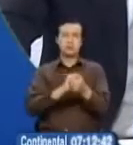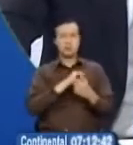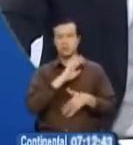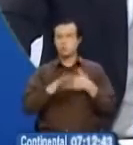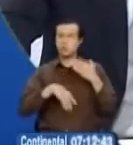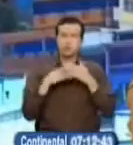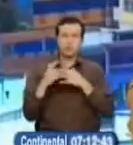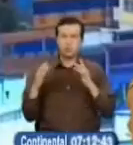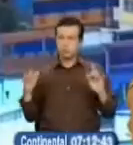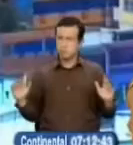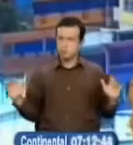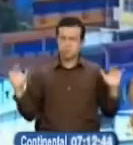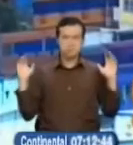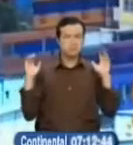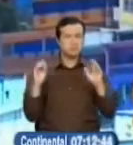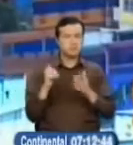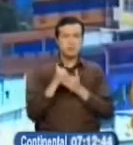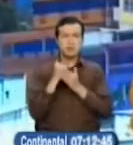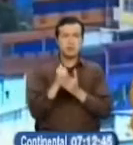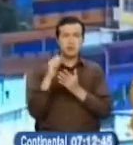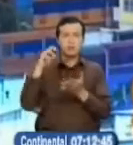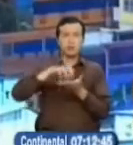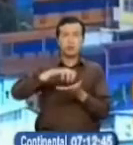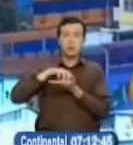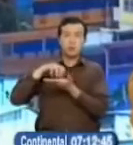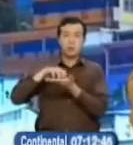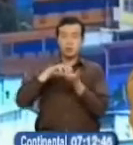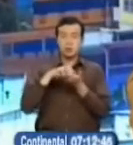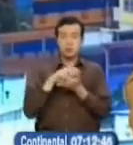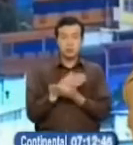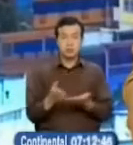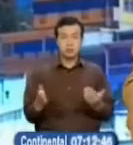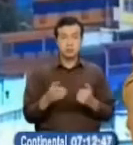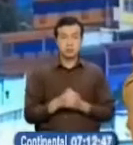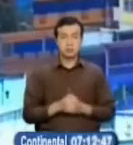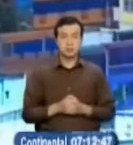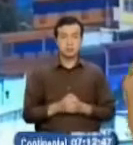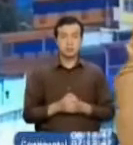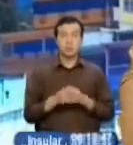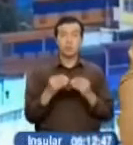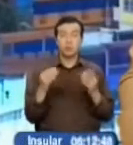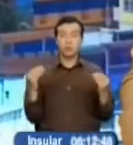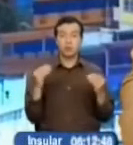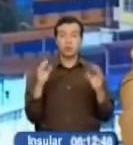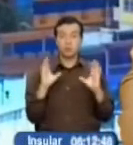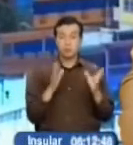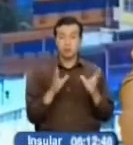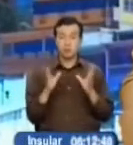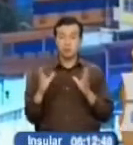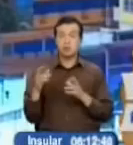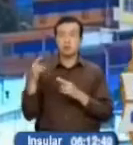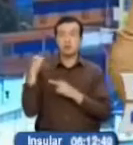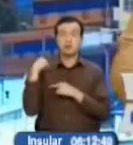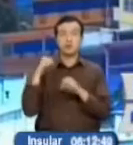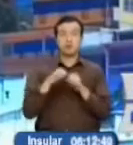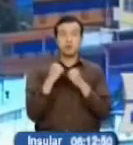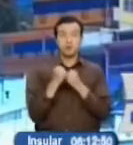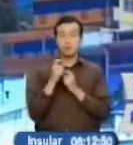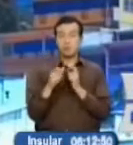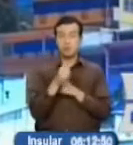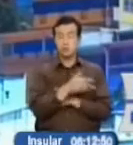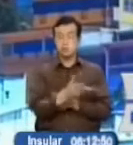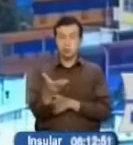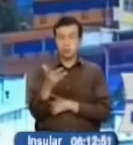volcamos a ayudar a nuestras provincias hermanas, muchos de los departamentos de responsabilidad social o la gente que